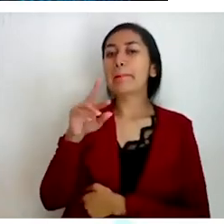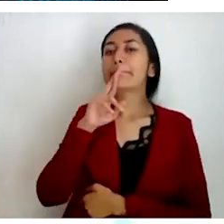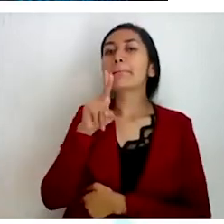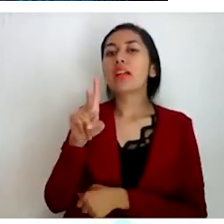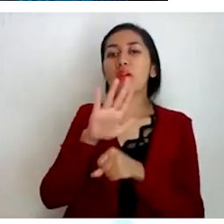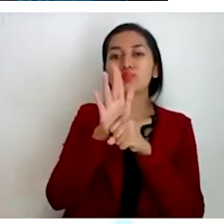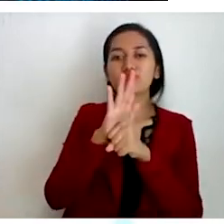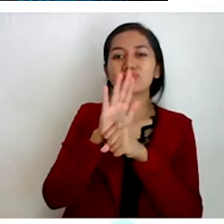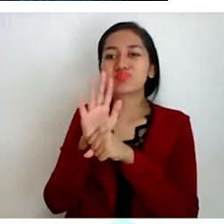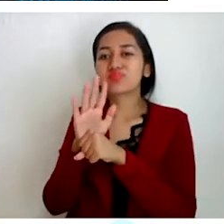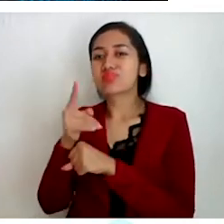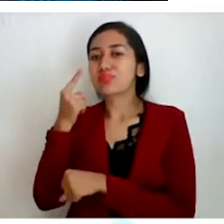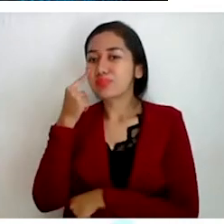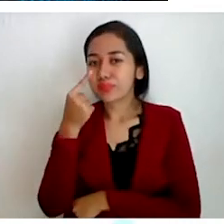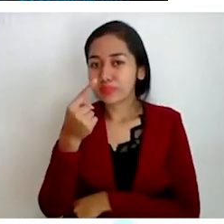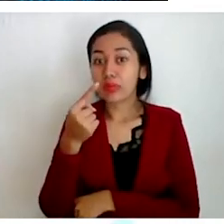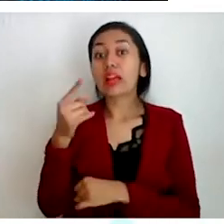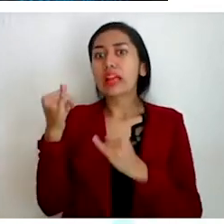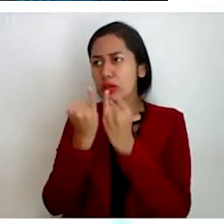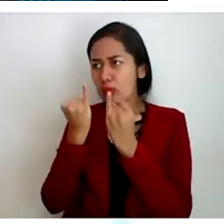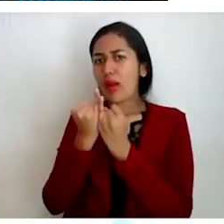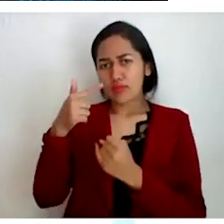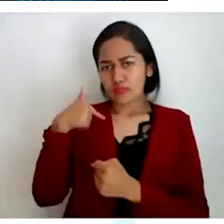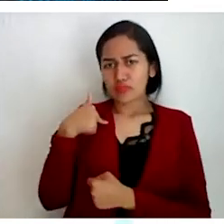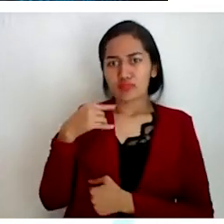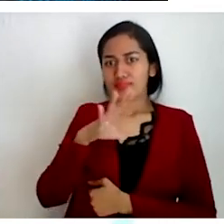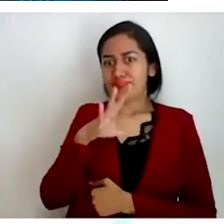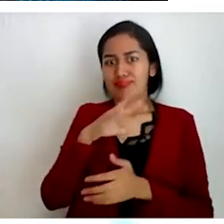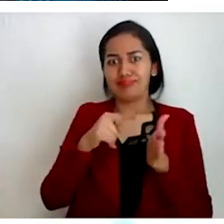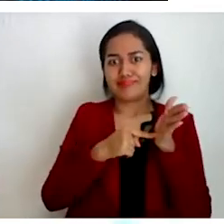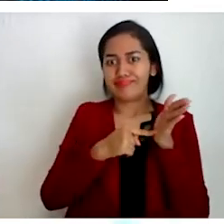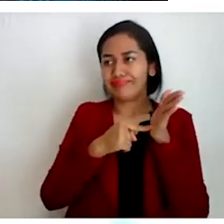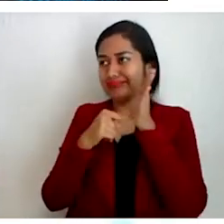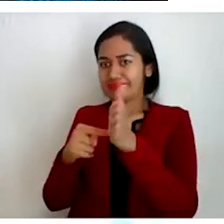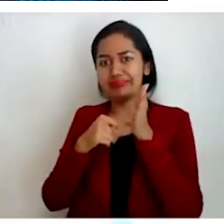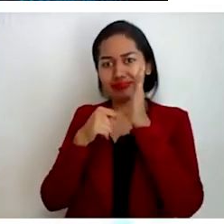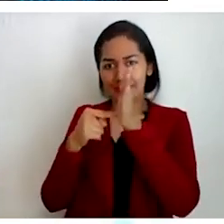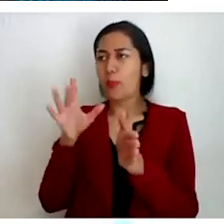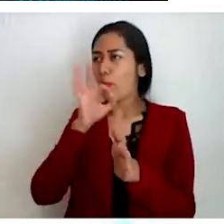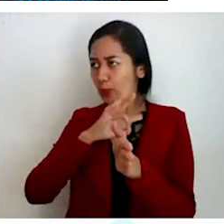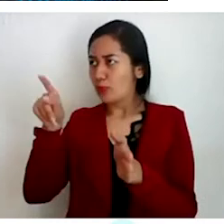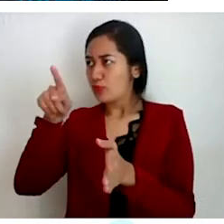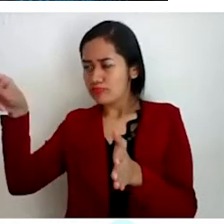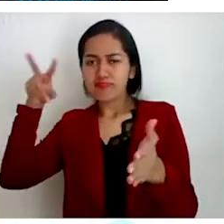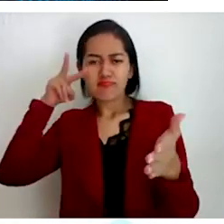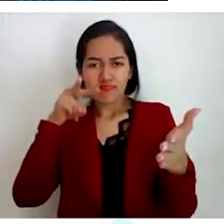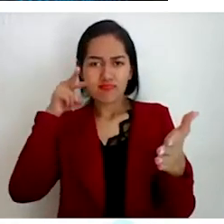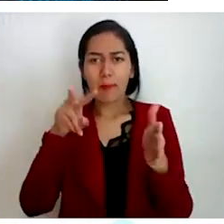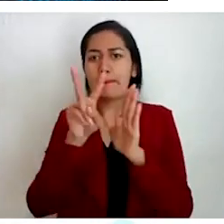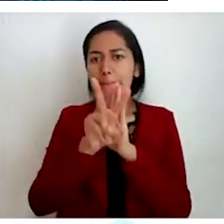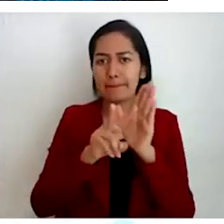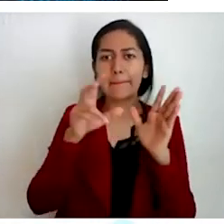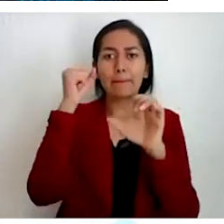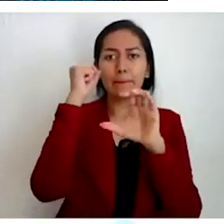Sí, les puedo recomendar algunas grandes obras, y con eso respondería la última pregunta, ¿no? Sobre Krakauer, que es un